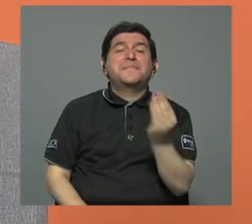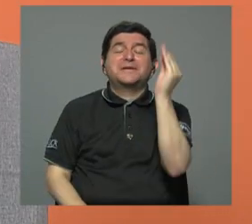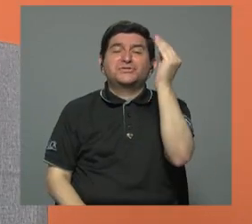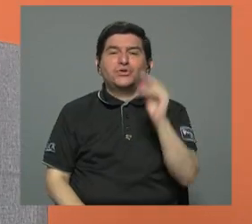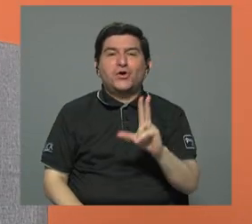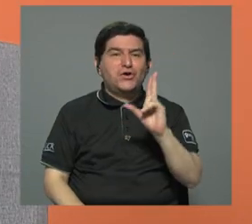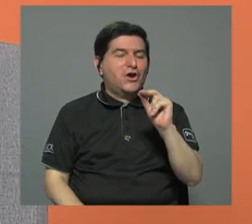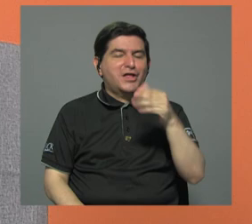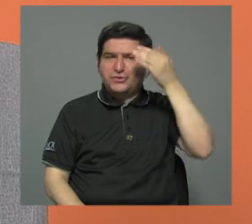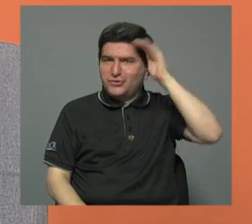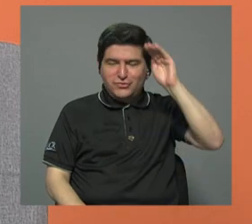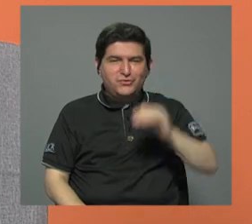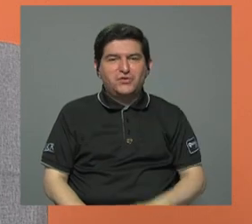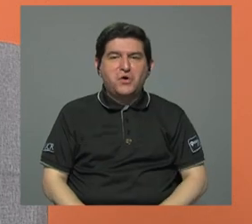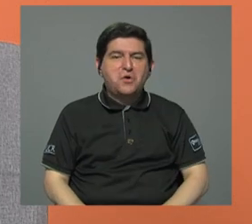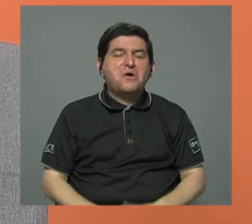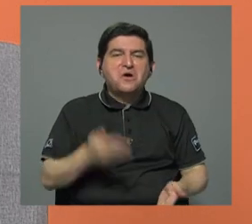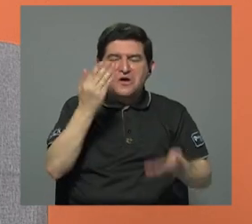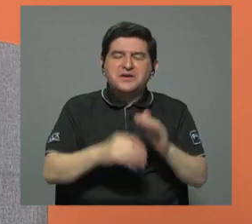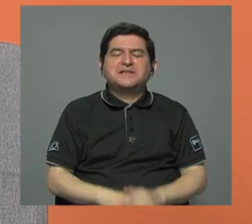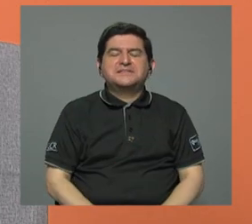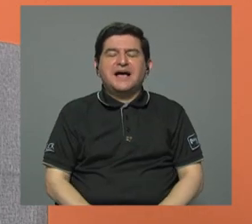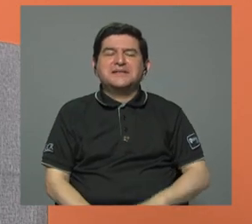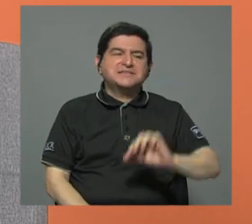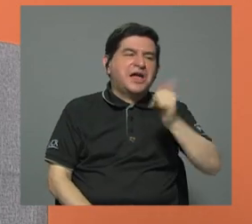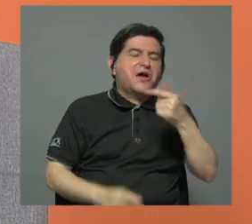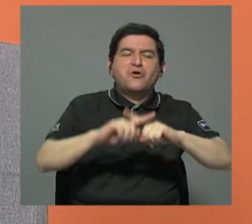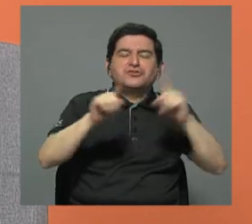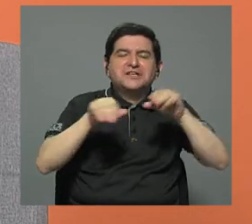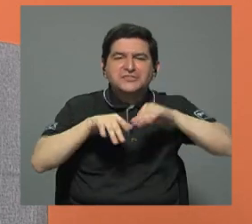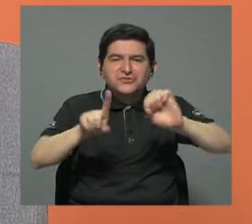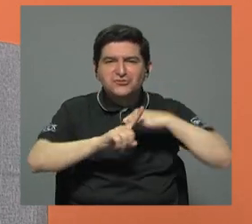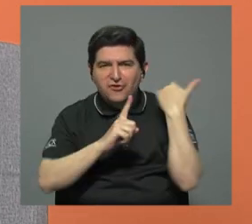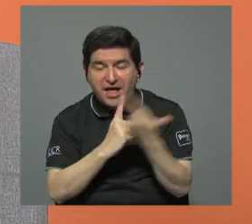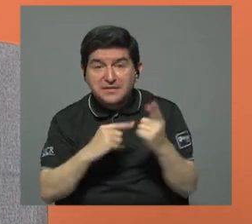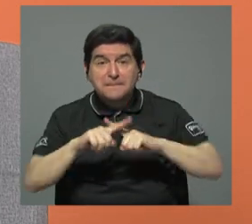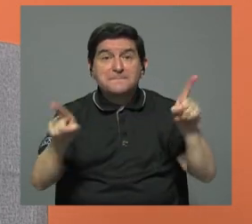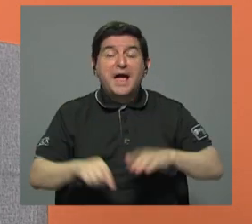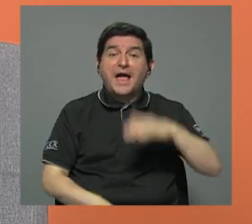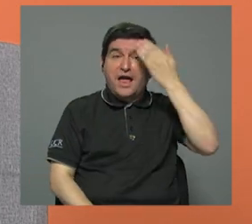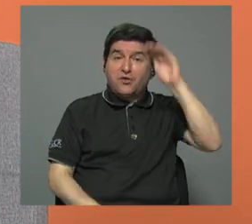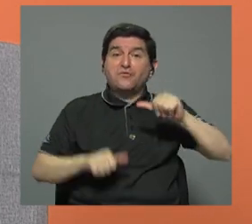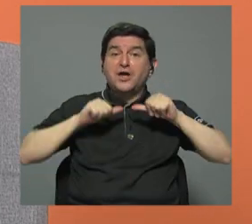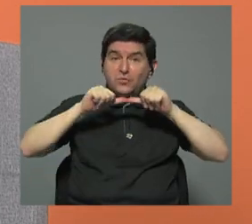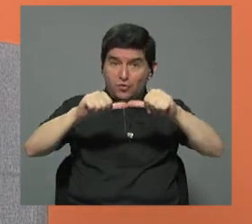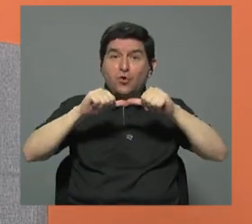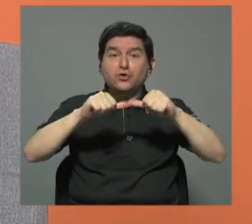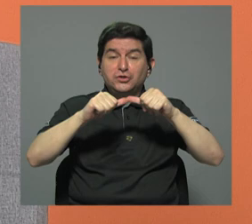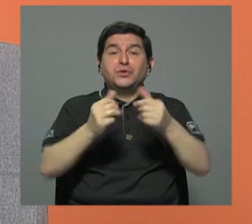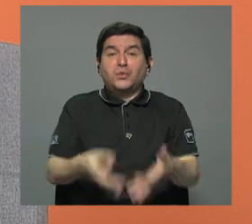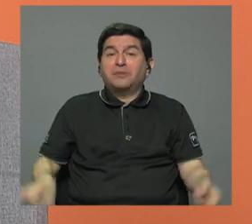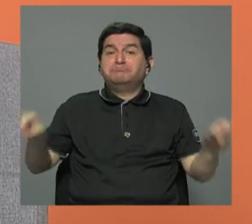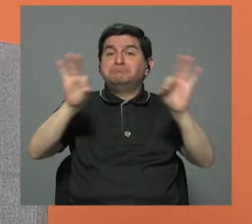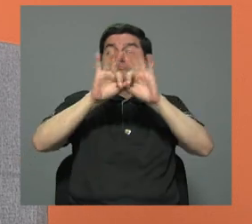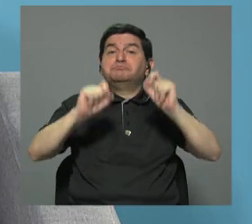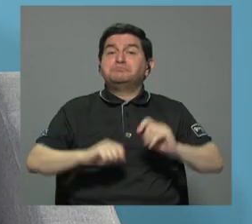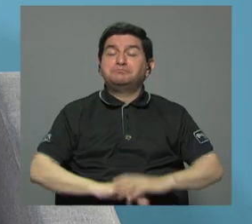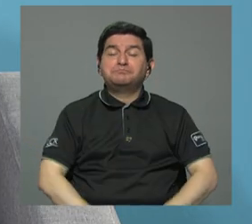en Facebook. No están en Facebook. Y que estarían en TikTok, en Instagram y en otras redes sociales, pero bueno, Facebook sigue estando repuntando en ese punto.